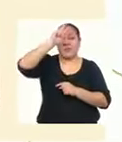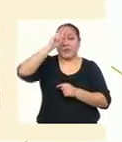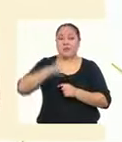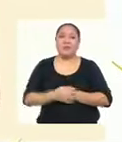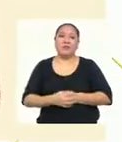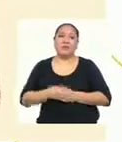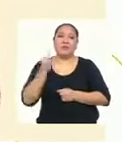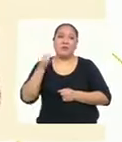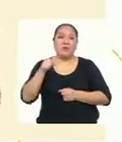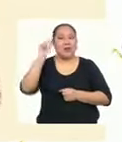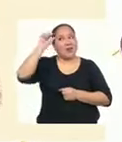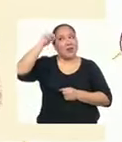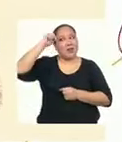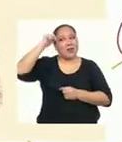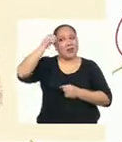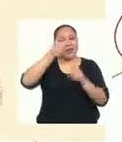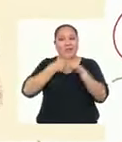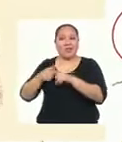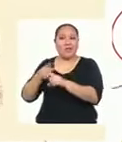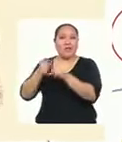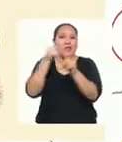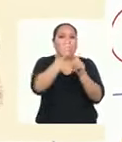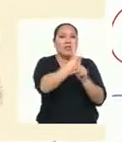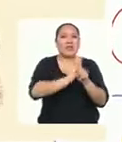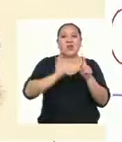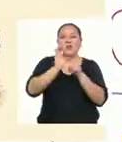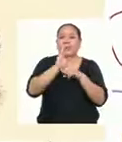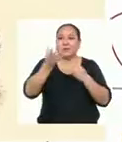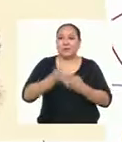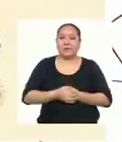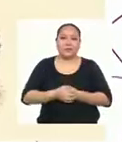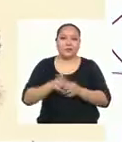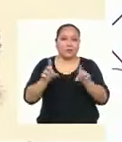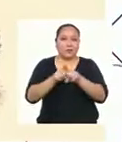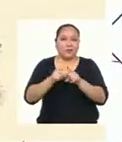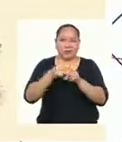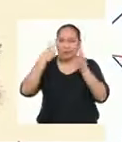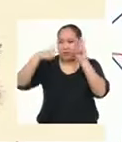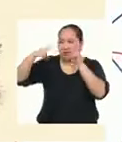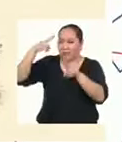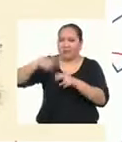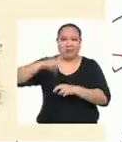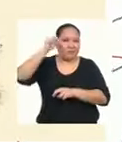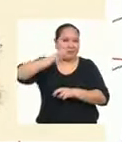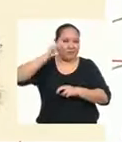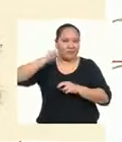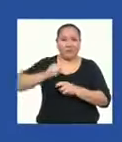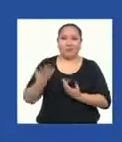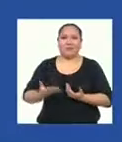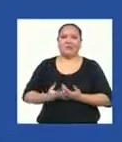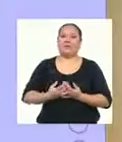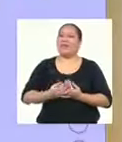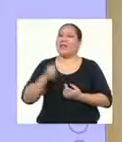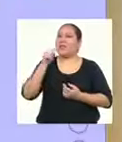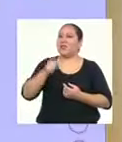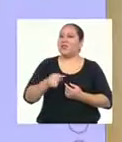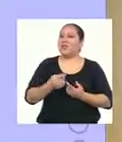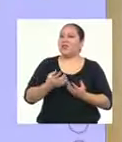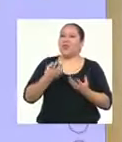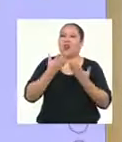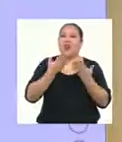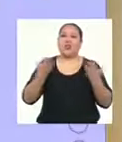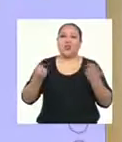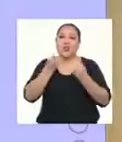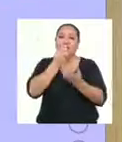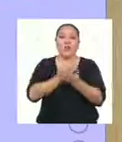porque nos hacen recordar nuestra diversidad cultural y nos hacen ver que tenemos razones para celebrar. No se